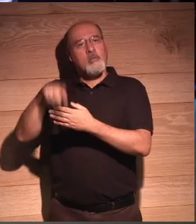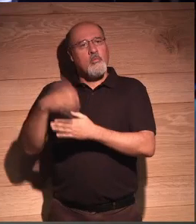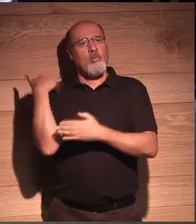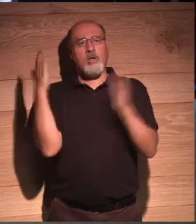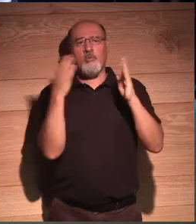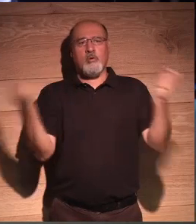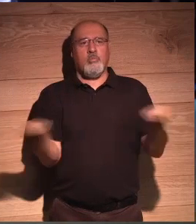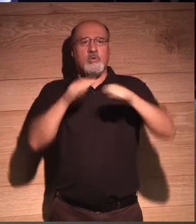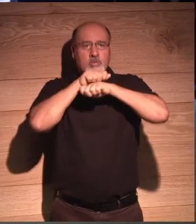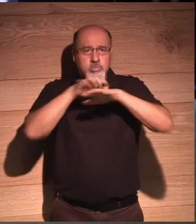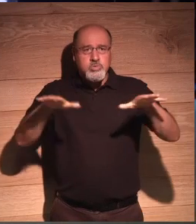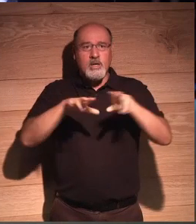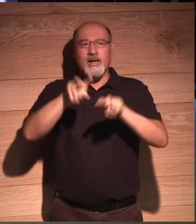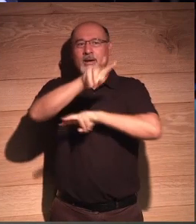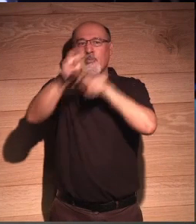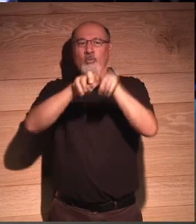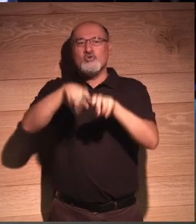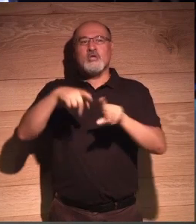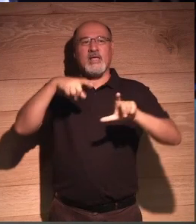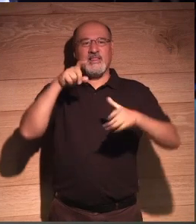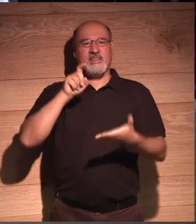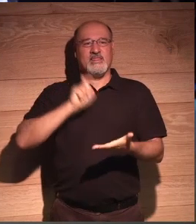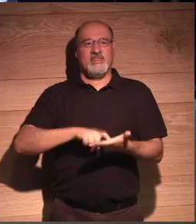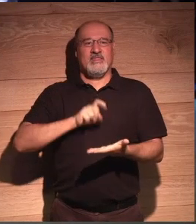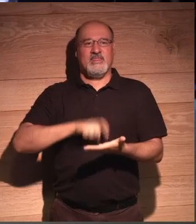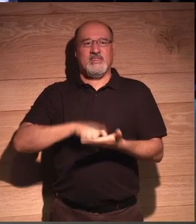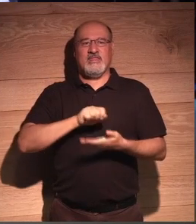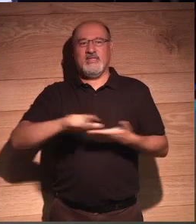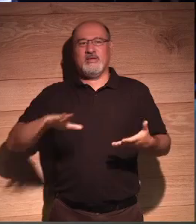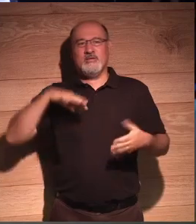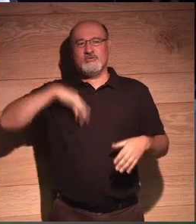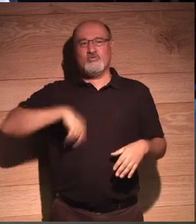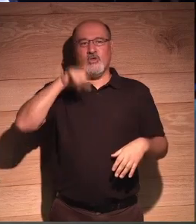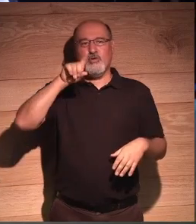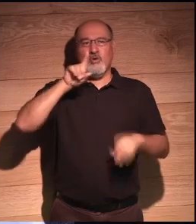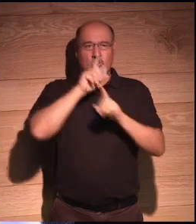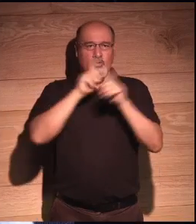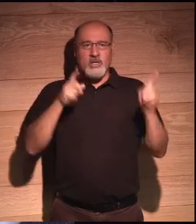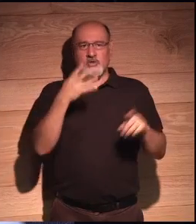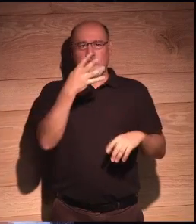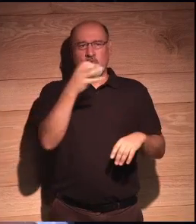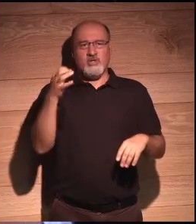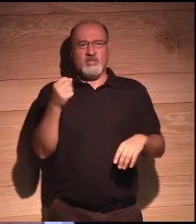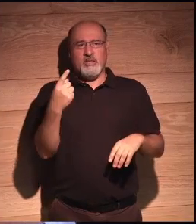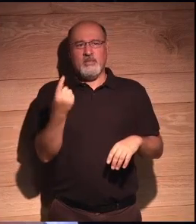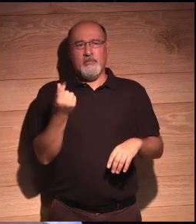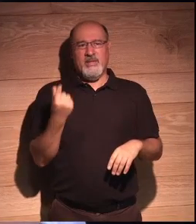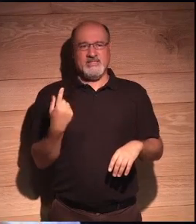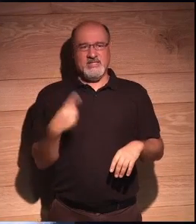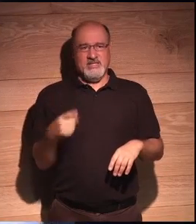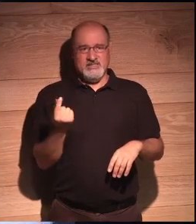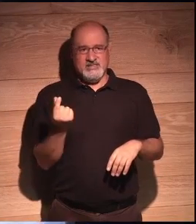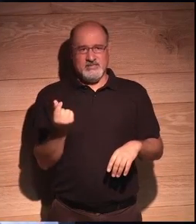donde decía, se buscan telegrafistas, sueldo 400.000 pesetas al año, que era una barbaridad en aquella